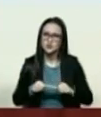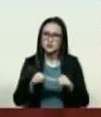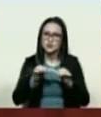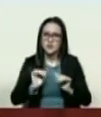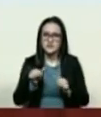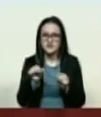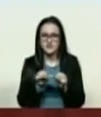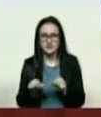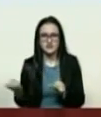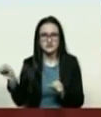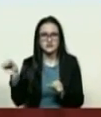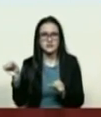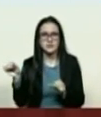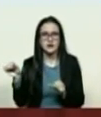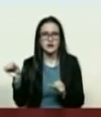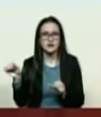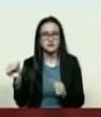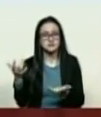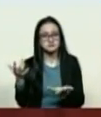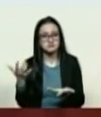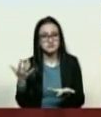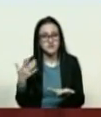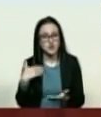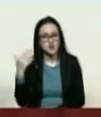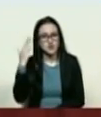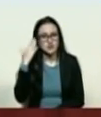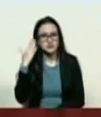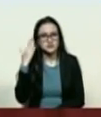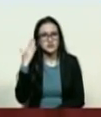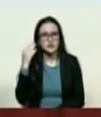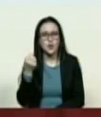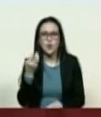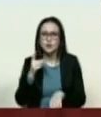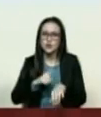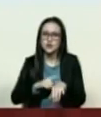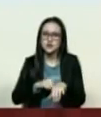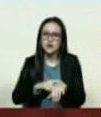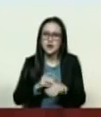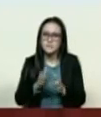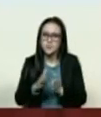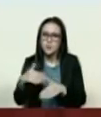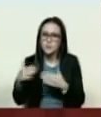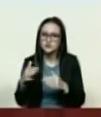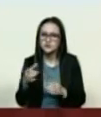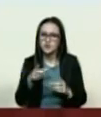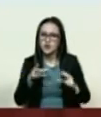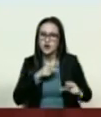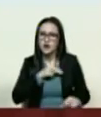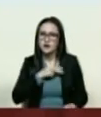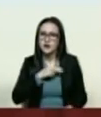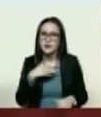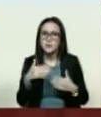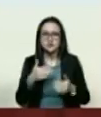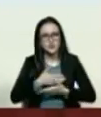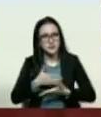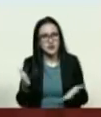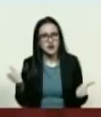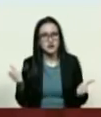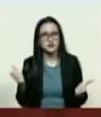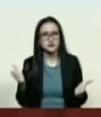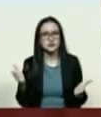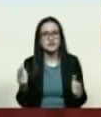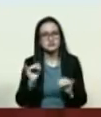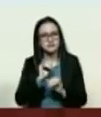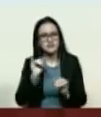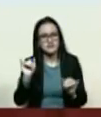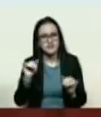este fin de semana. Sin embargo, me gustaría conocer más o menos cuánto tiempo estiman dure este proceso de carnetización. ¿Será un proceso abierto? ¿Tendrá su punto